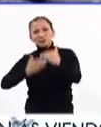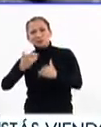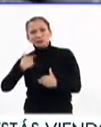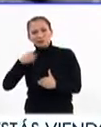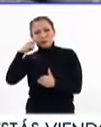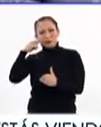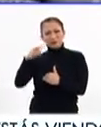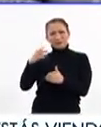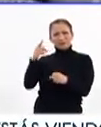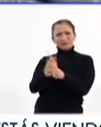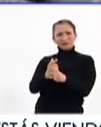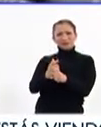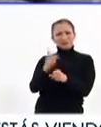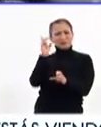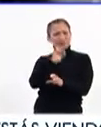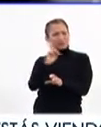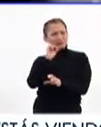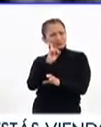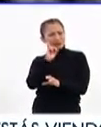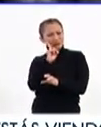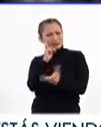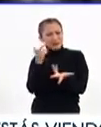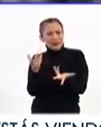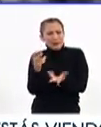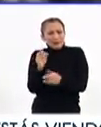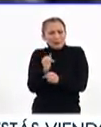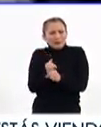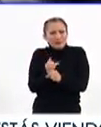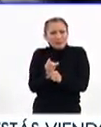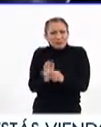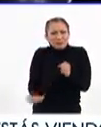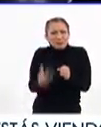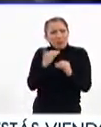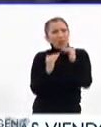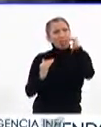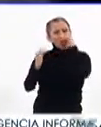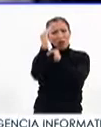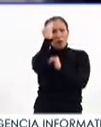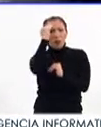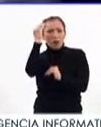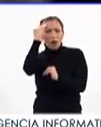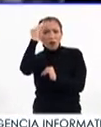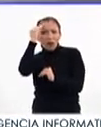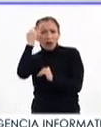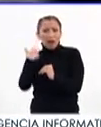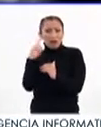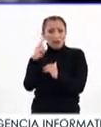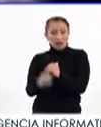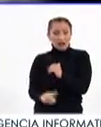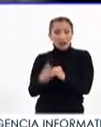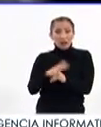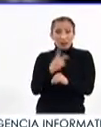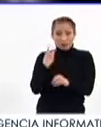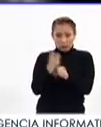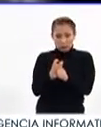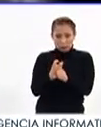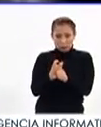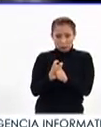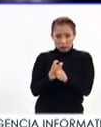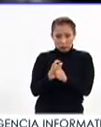resa conto che donne in posti di alto profilo in realtà ce ne sono poche e secondo me